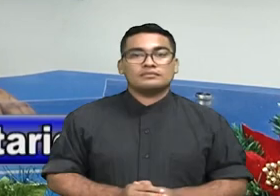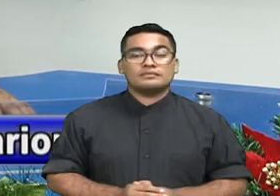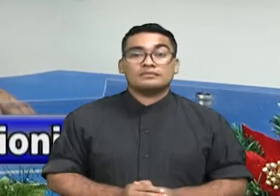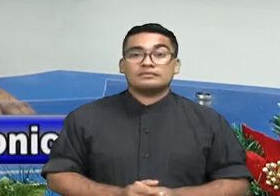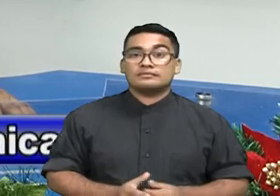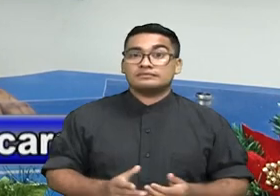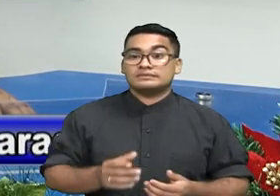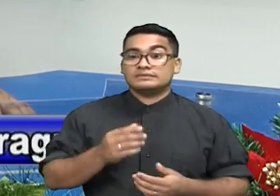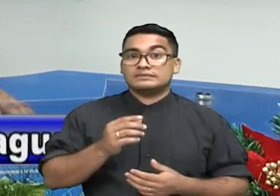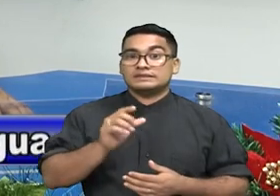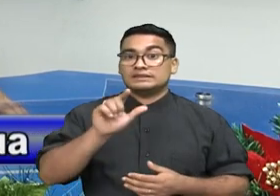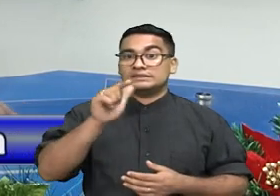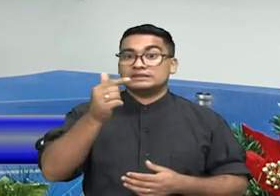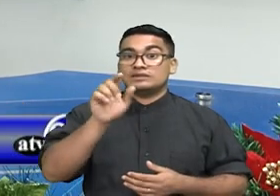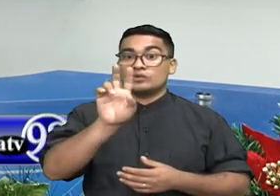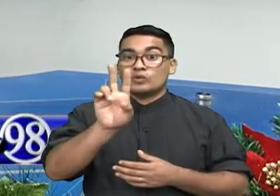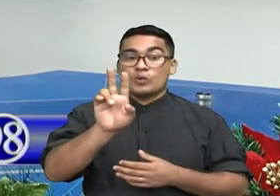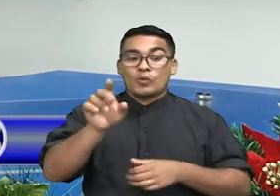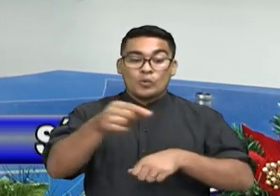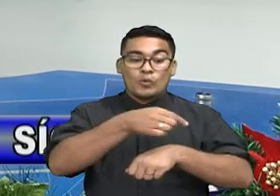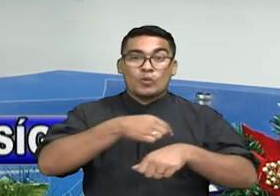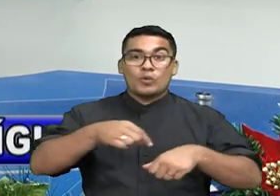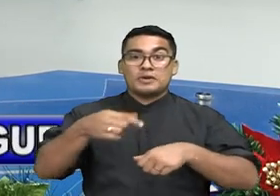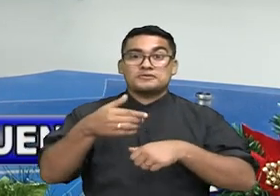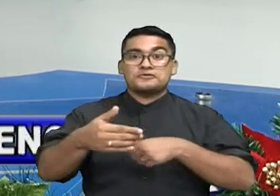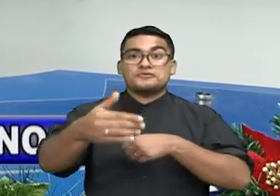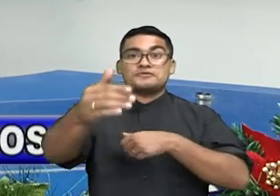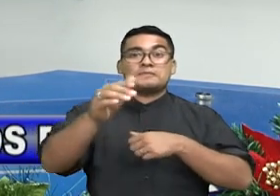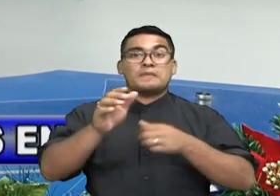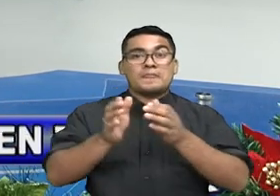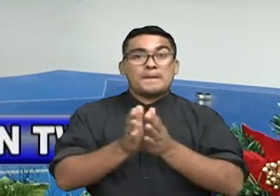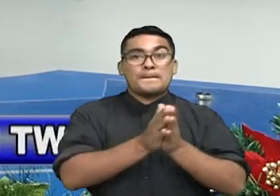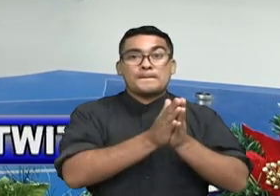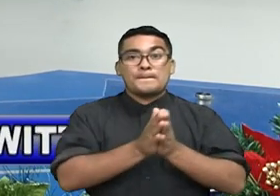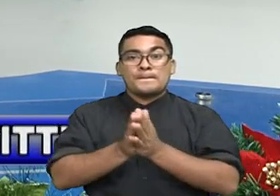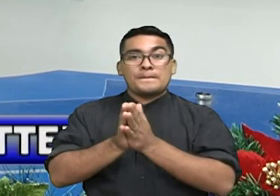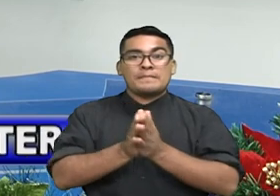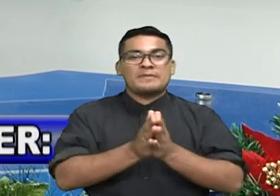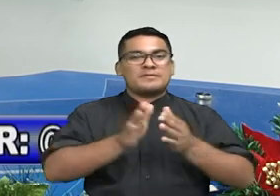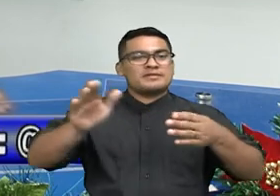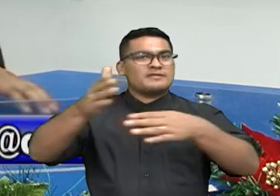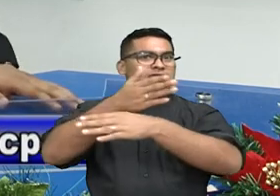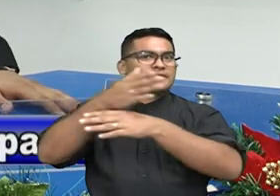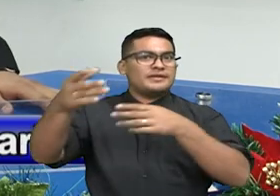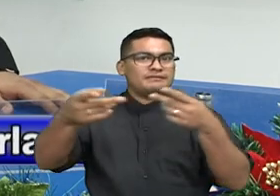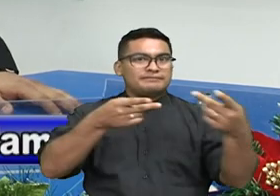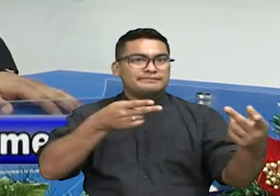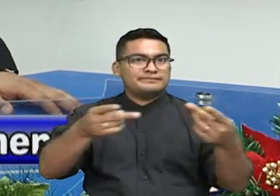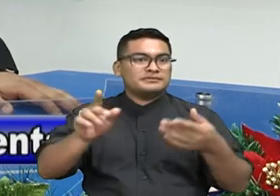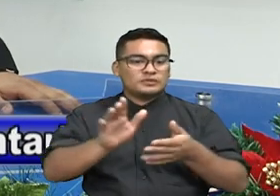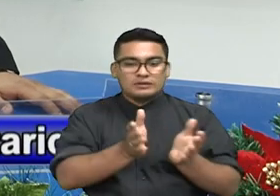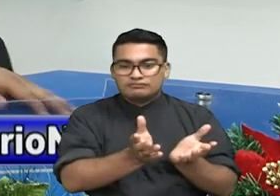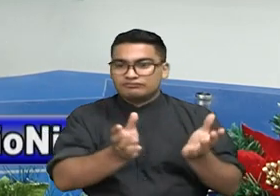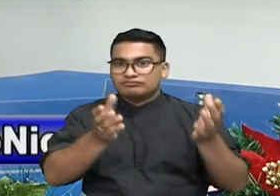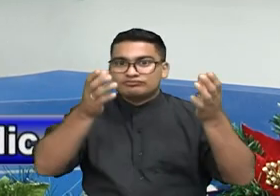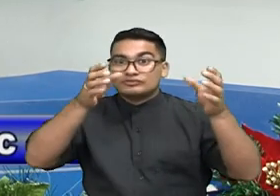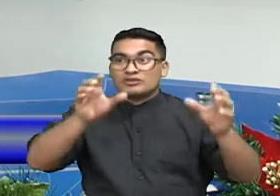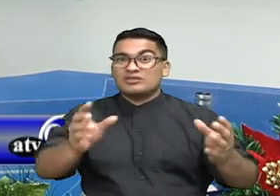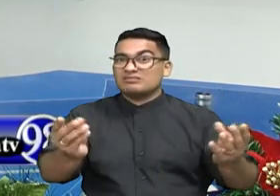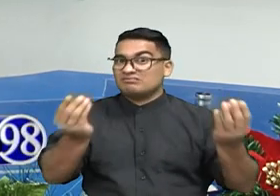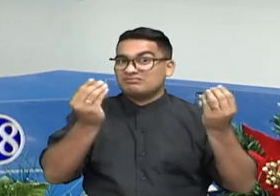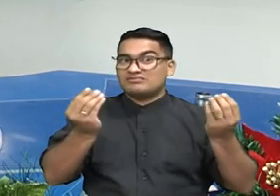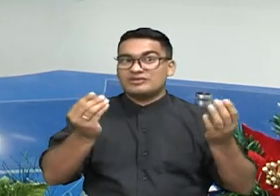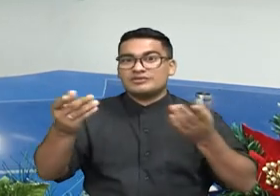A menos de 72 horas de celebrarse la tradicional gritería, comercios de ventas de artículos de plásticos lucen